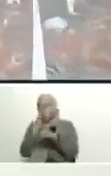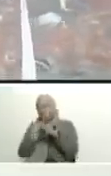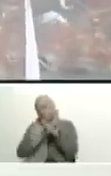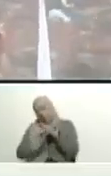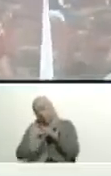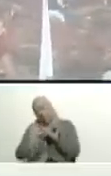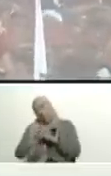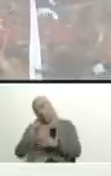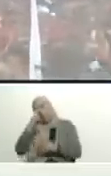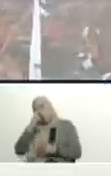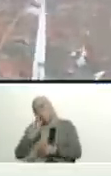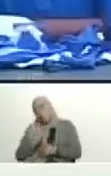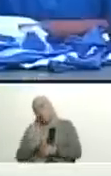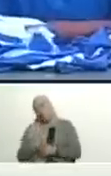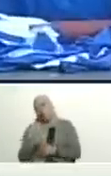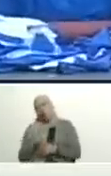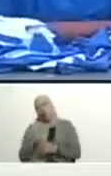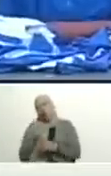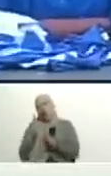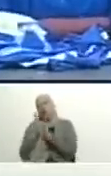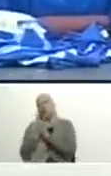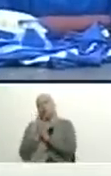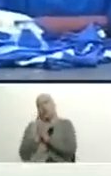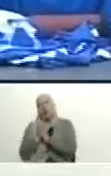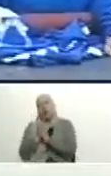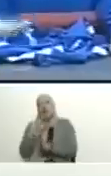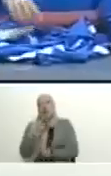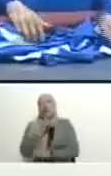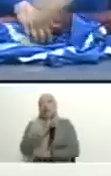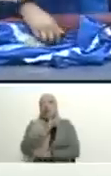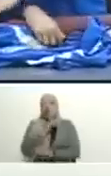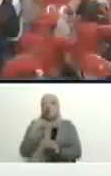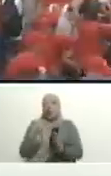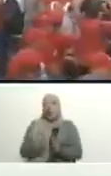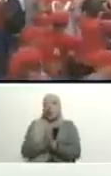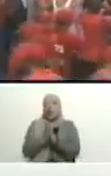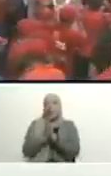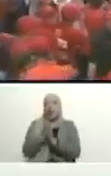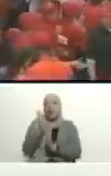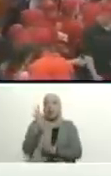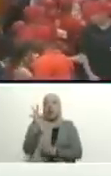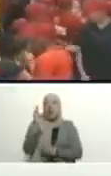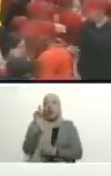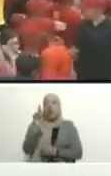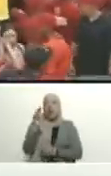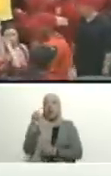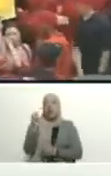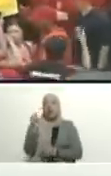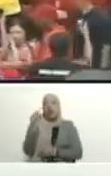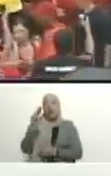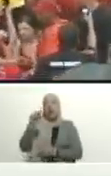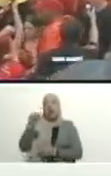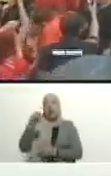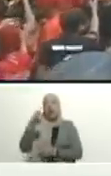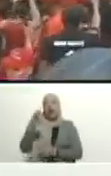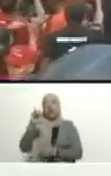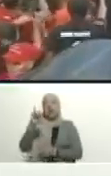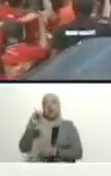de los desvalidos, San Francisco de Asís. Y San Francisco de Asís llenó de agua